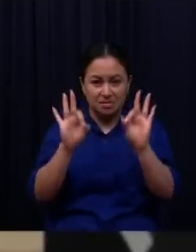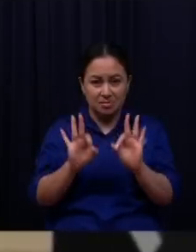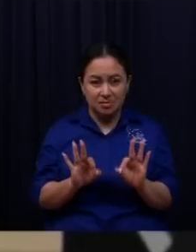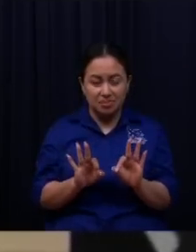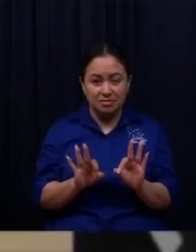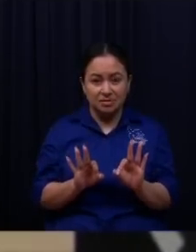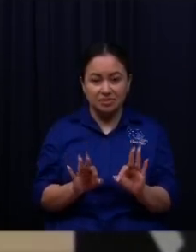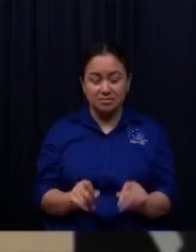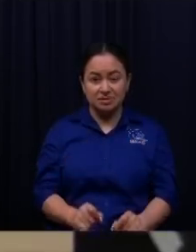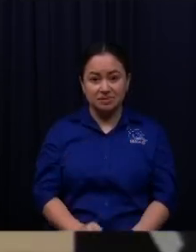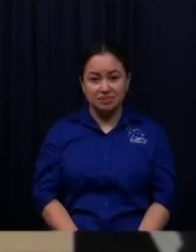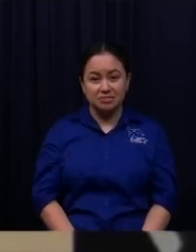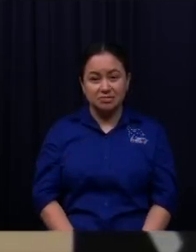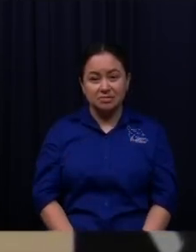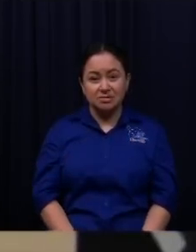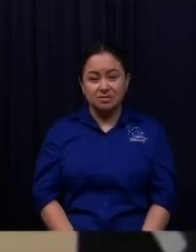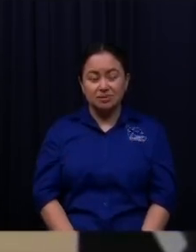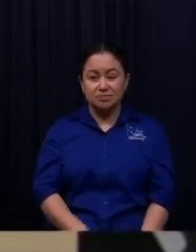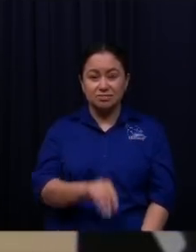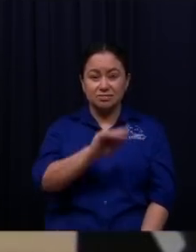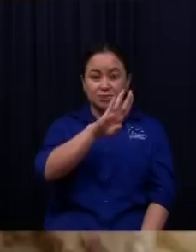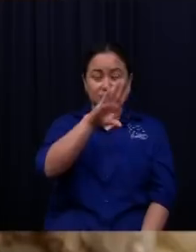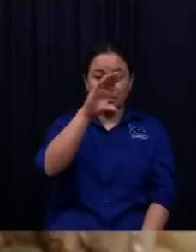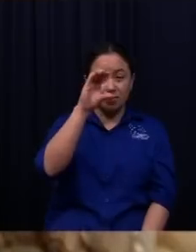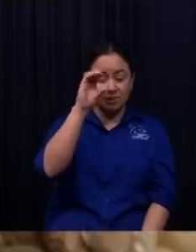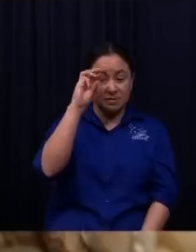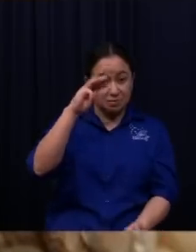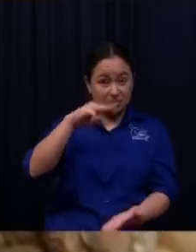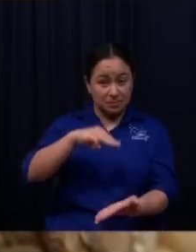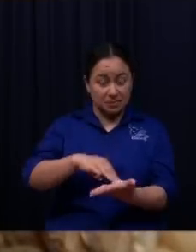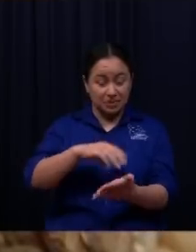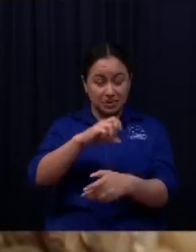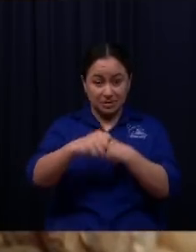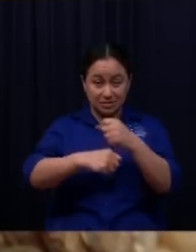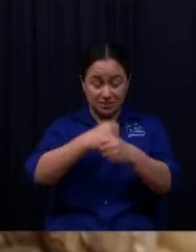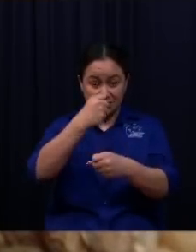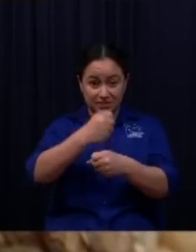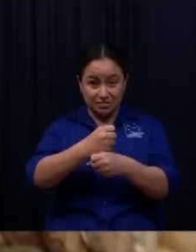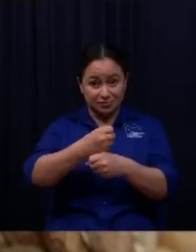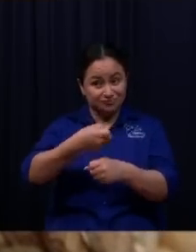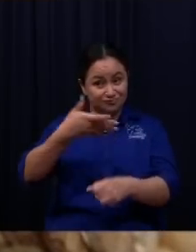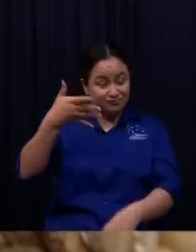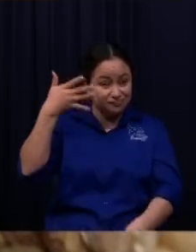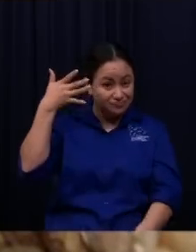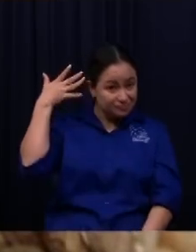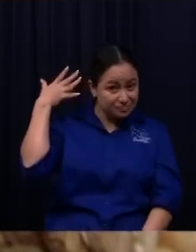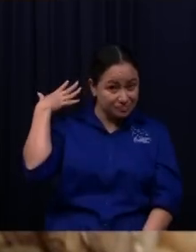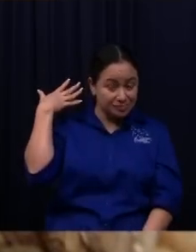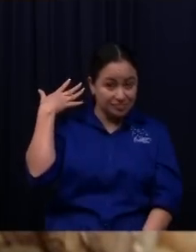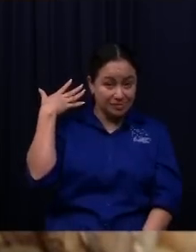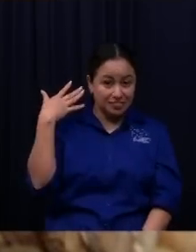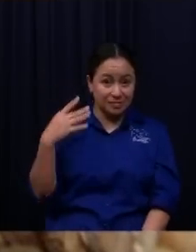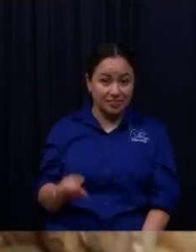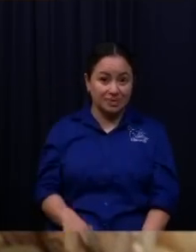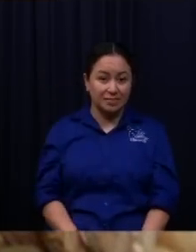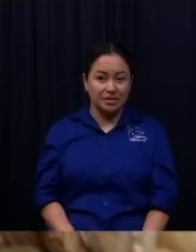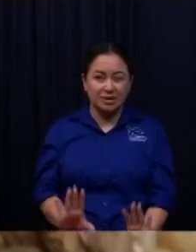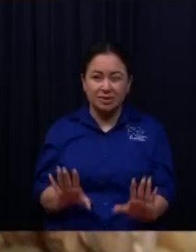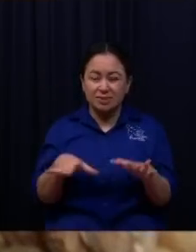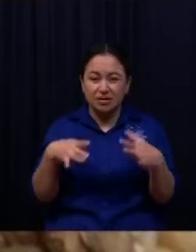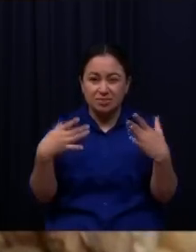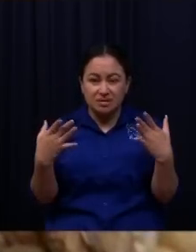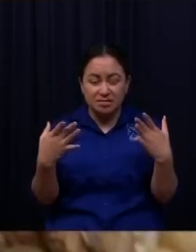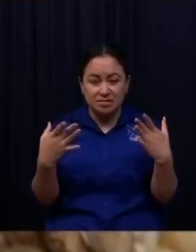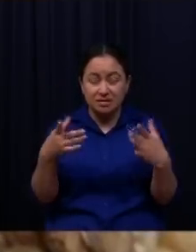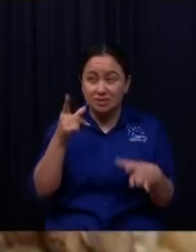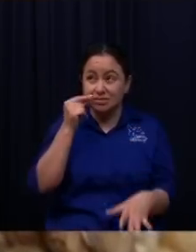aproximadamente unos 4,000 años. Entonces, Curiosamente, el Señor